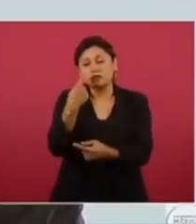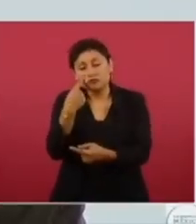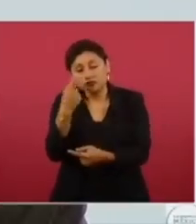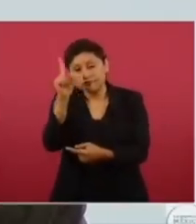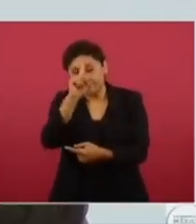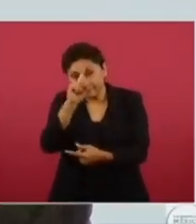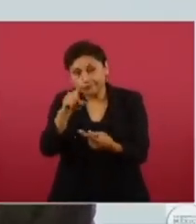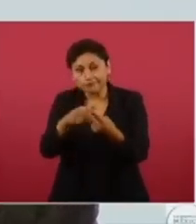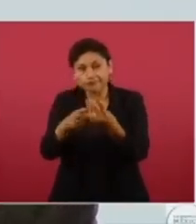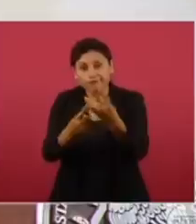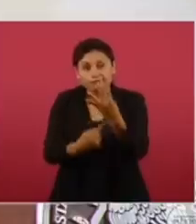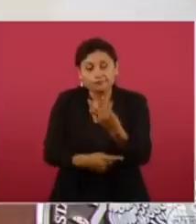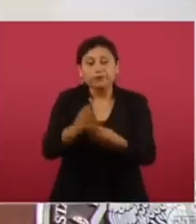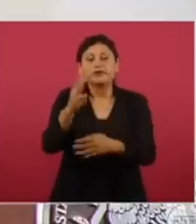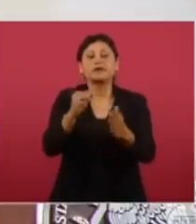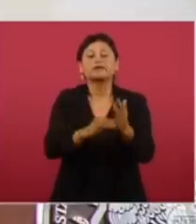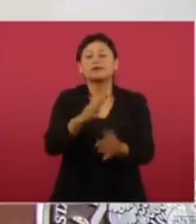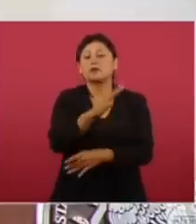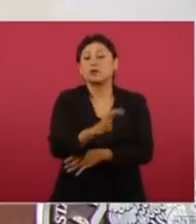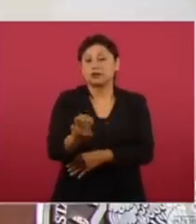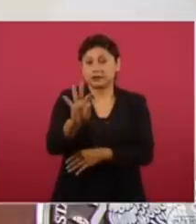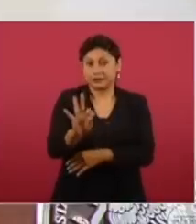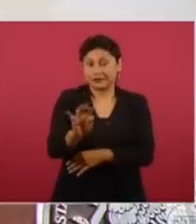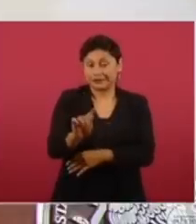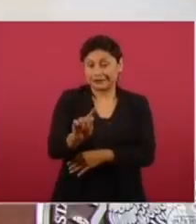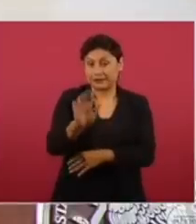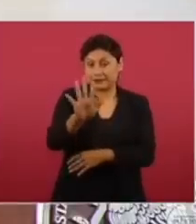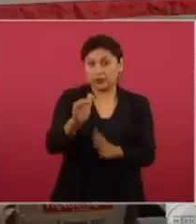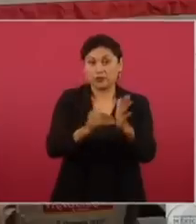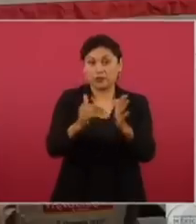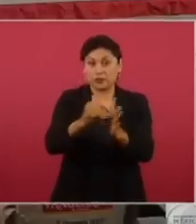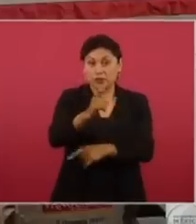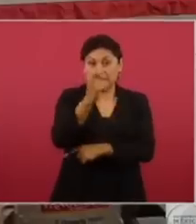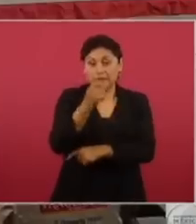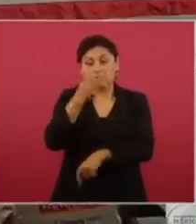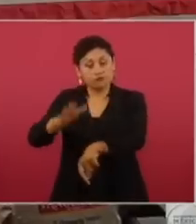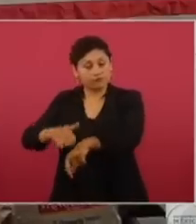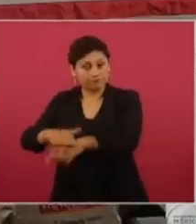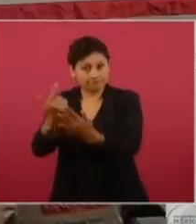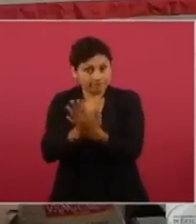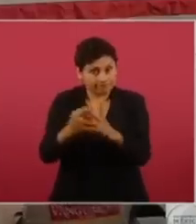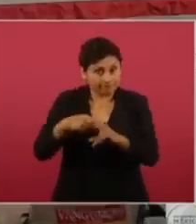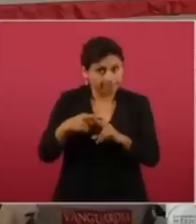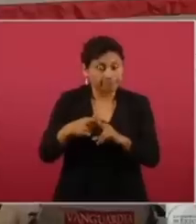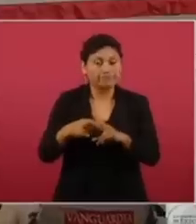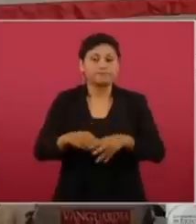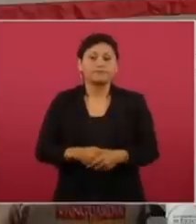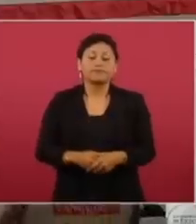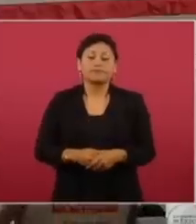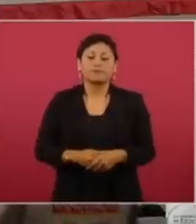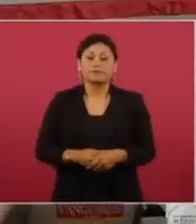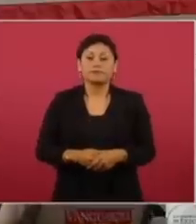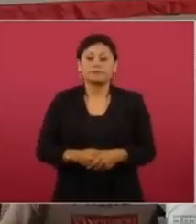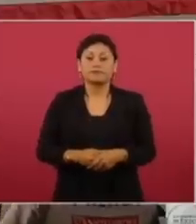por 3.465 millones de pesos. Los montos observados por